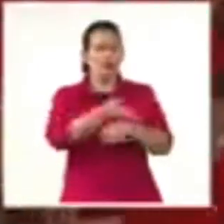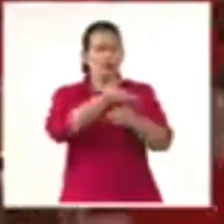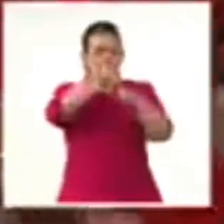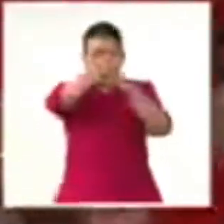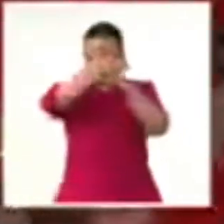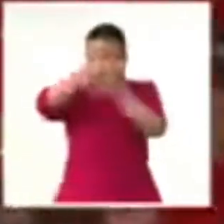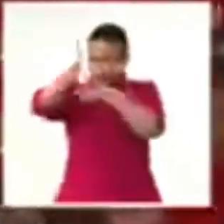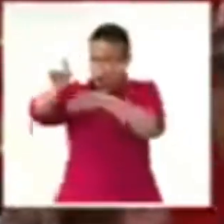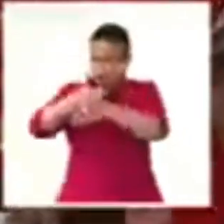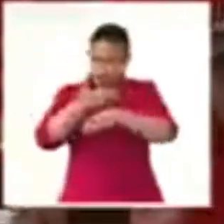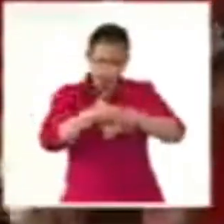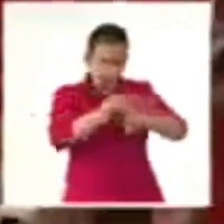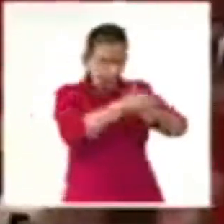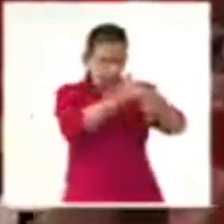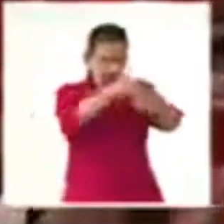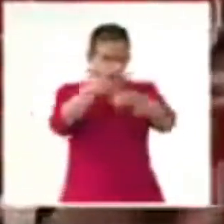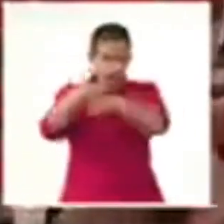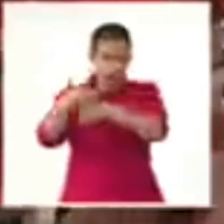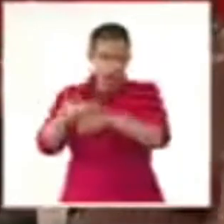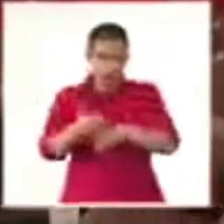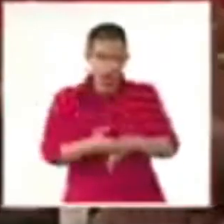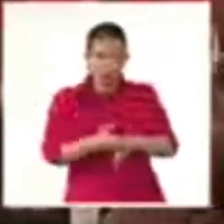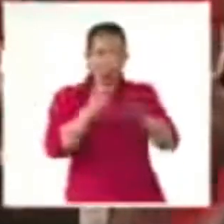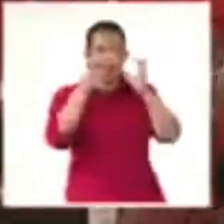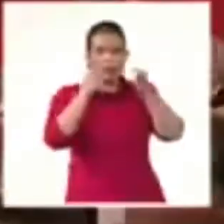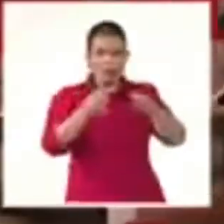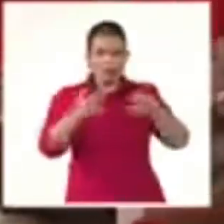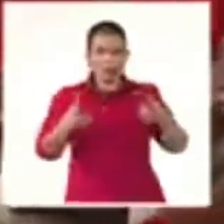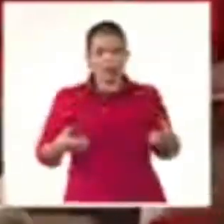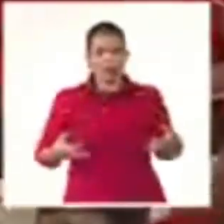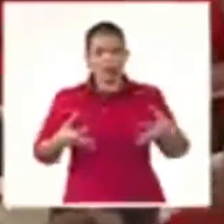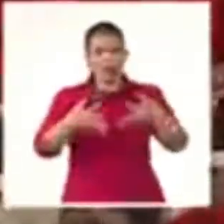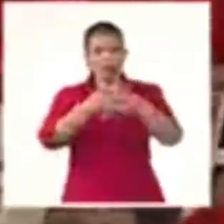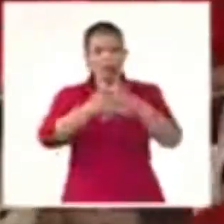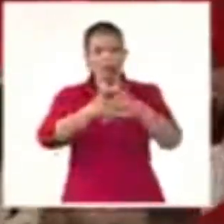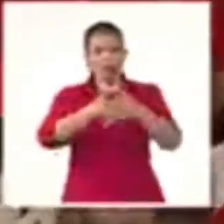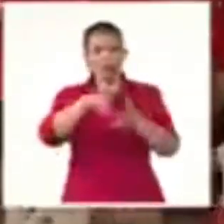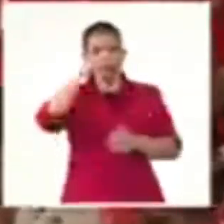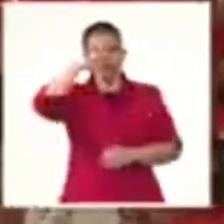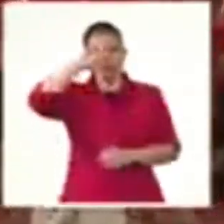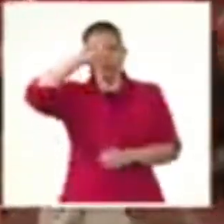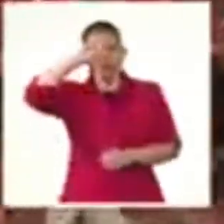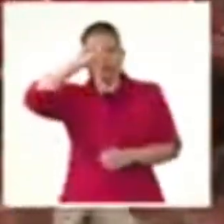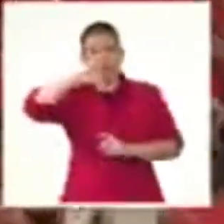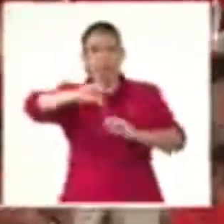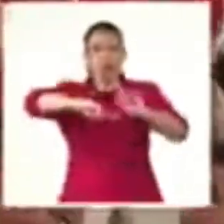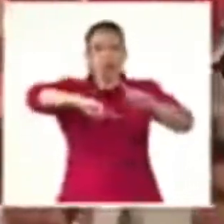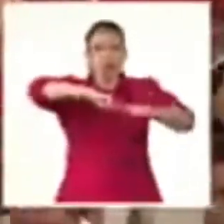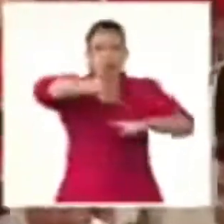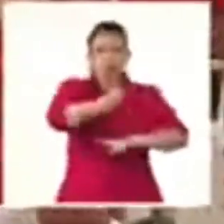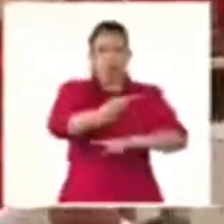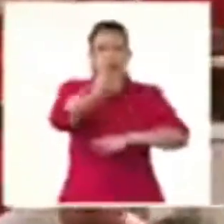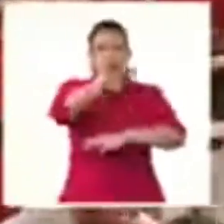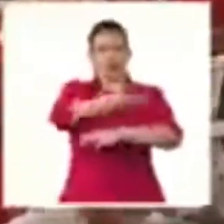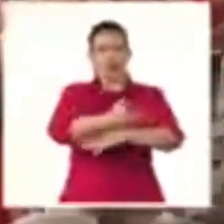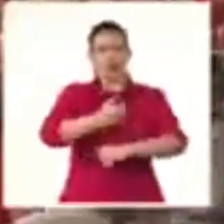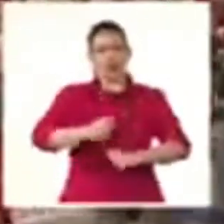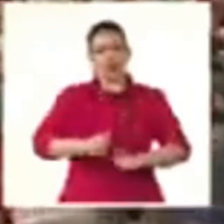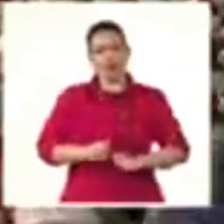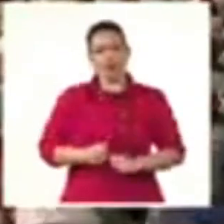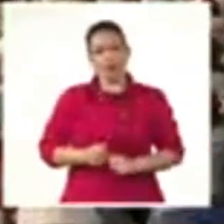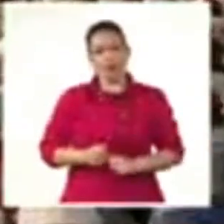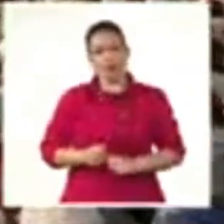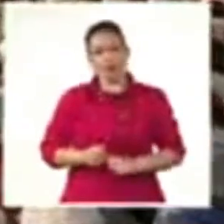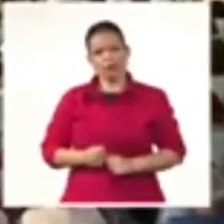del mundo que simpatizan con las causas justas y se oponen al abuso. Entre ellos destacan